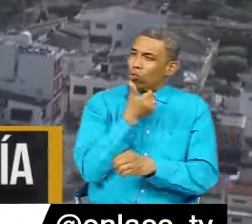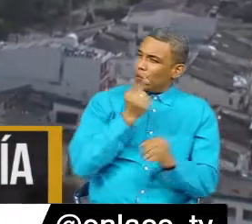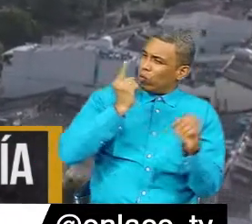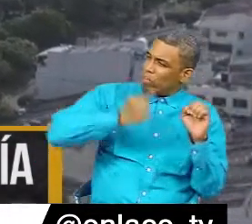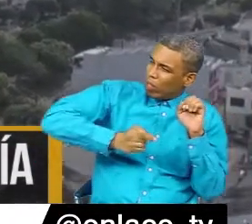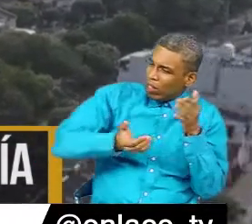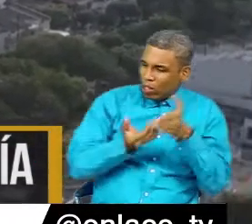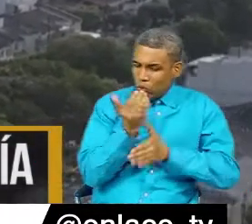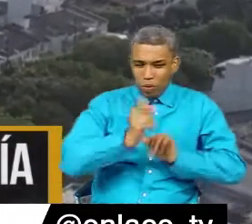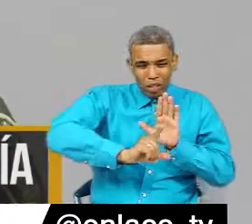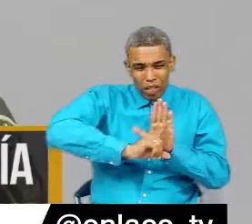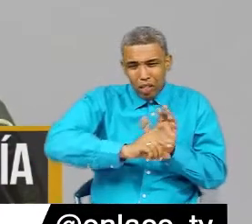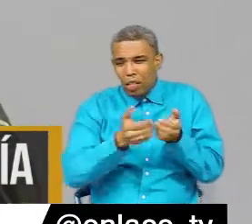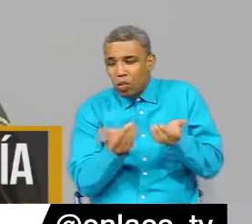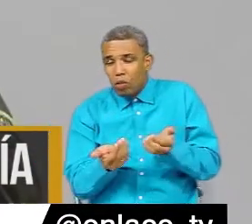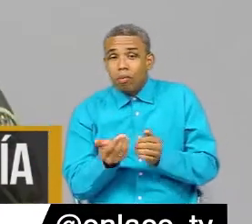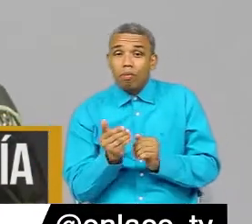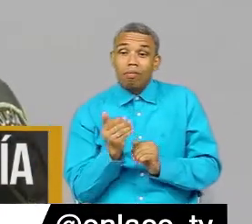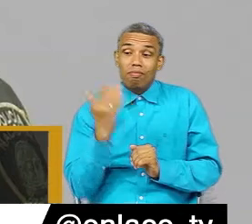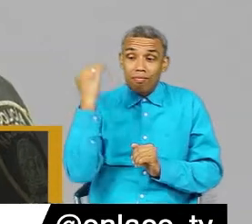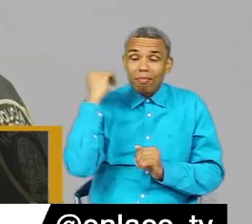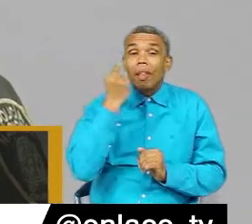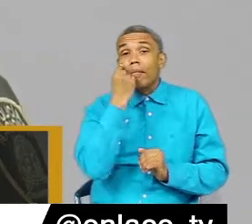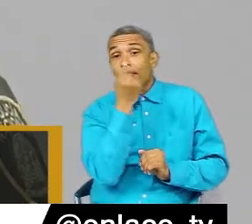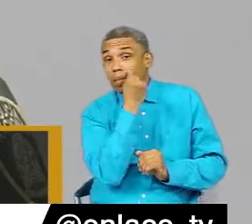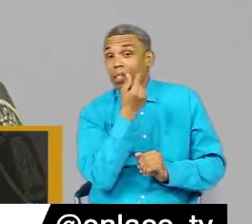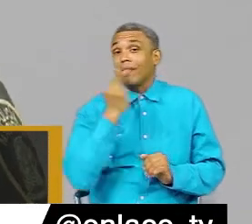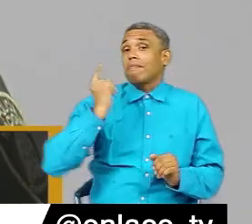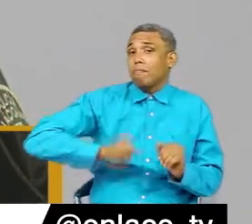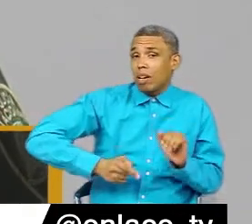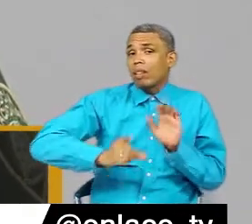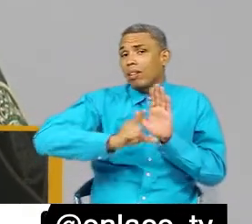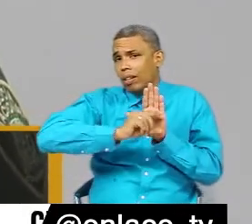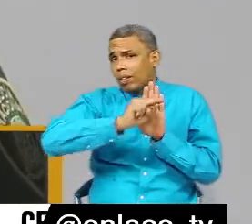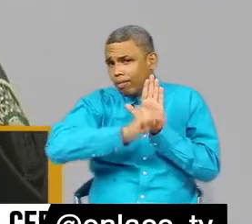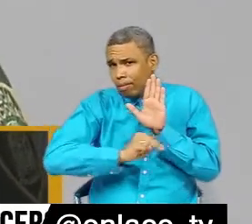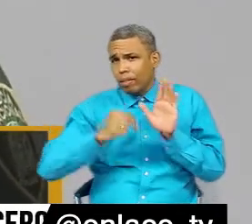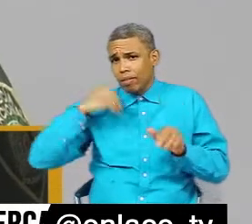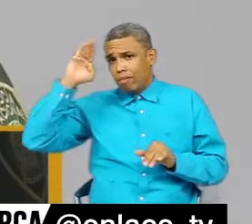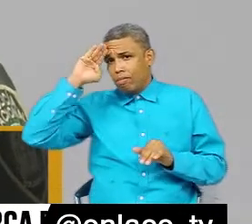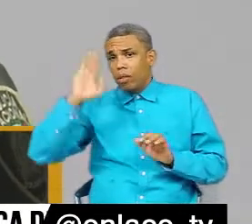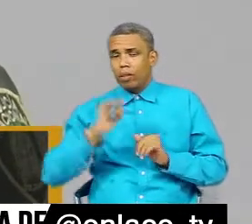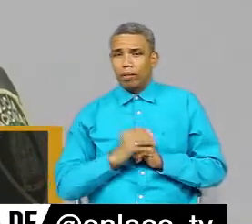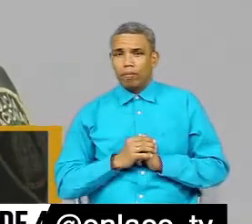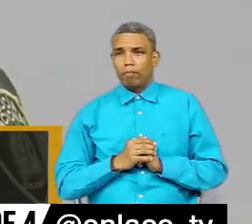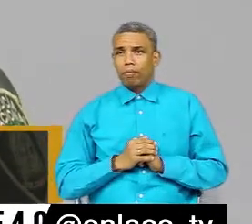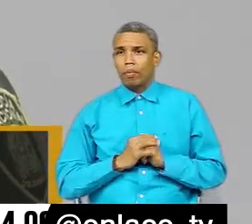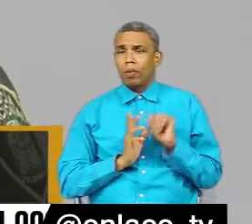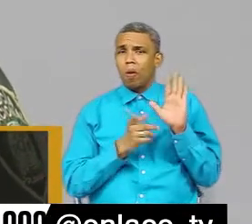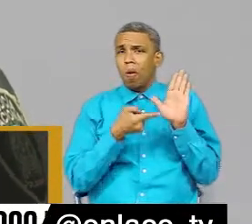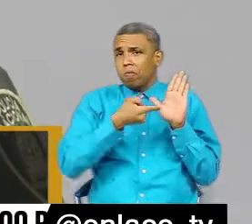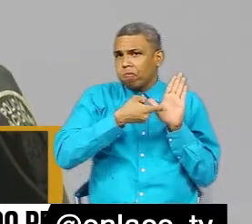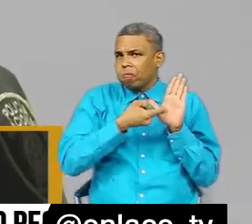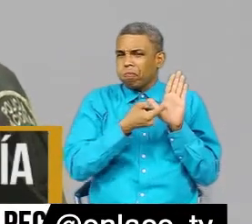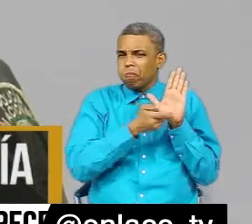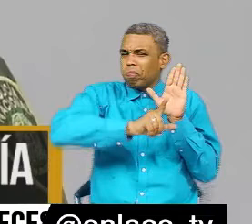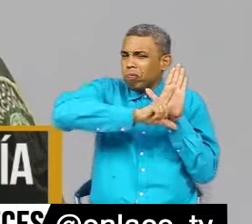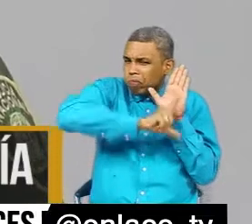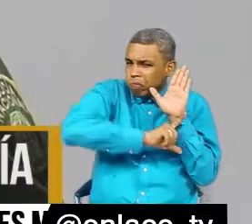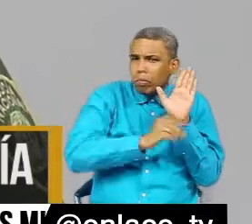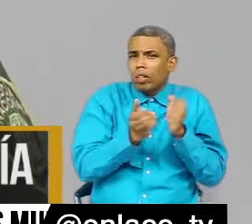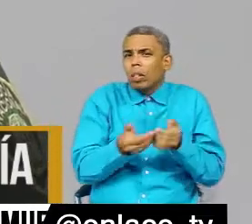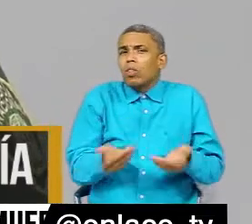sancionada presidencialmente. No tenemos sanciones como tal pecuniarias, lo que contempla el código son medidas correctivas que están